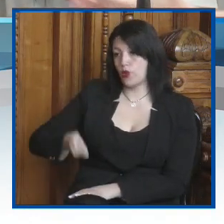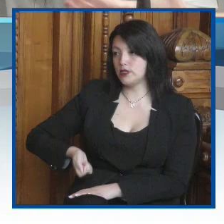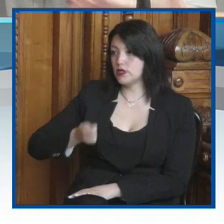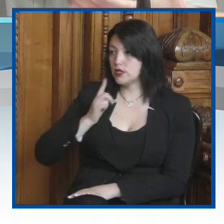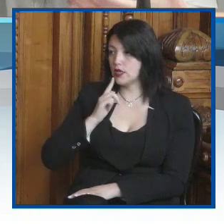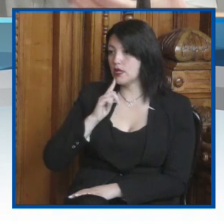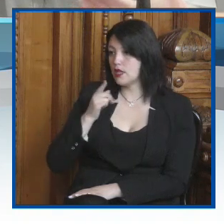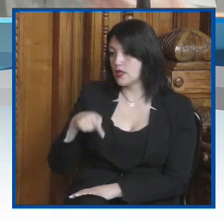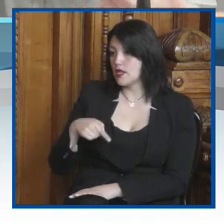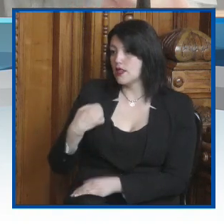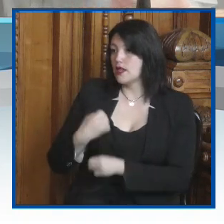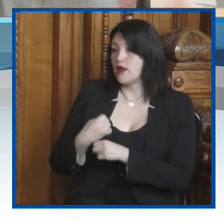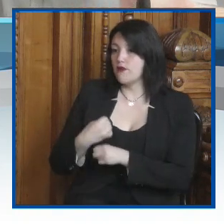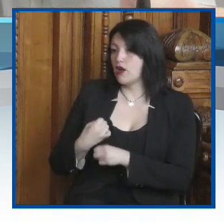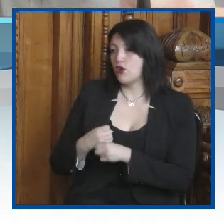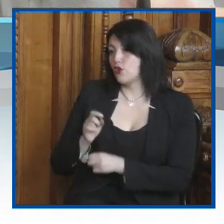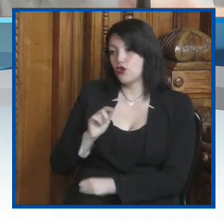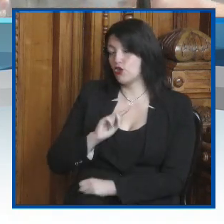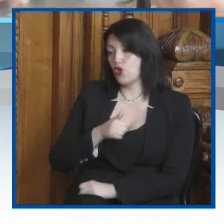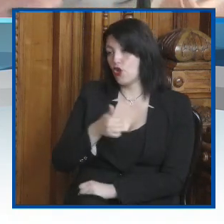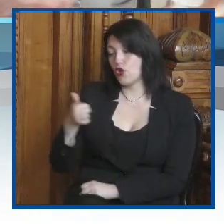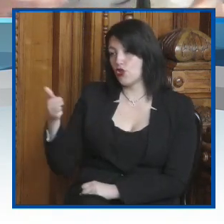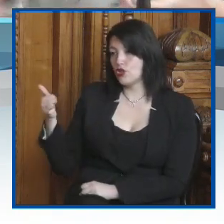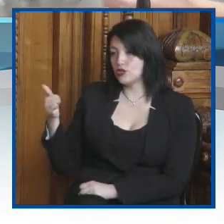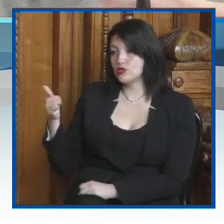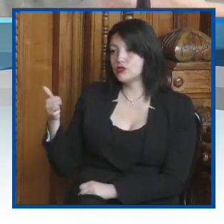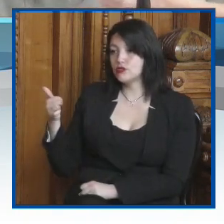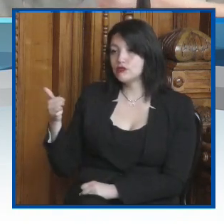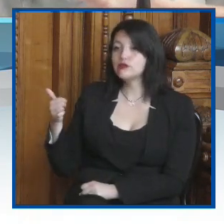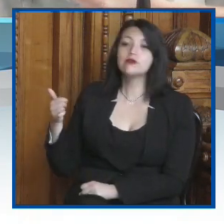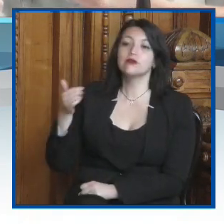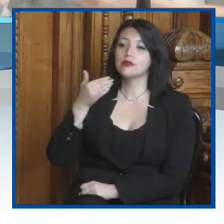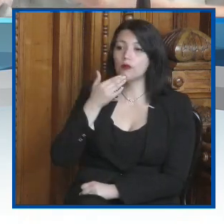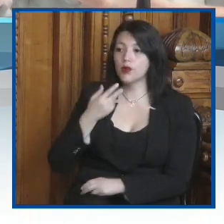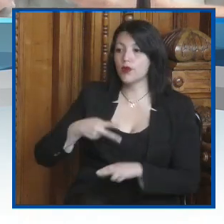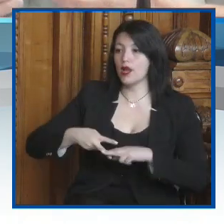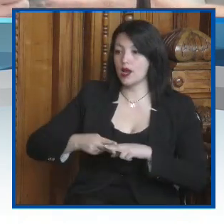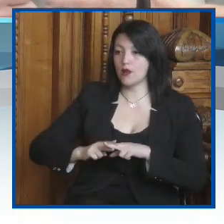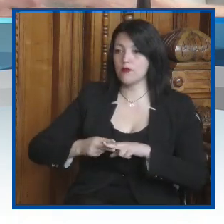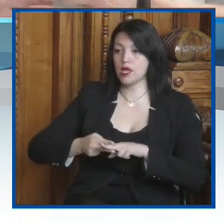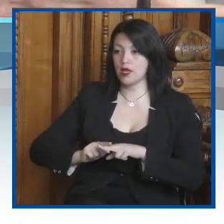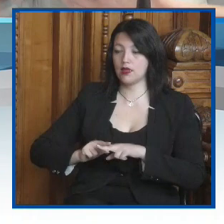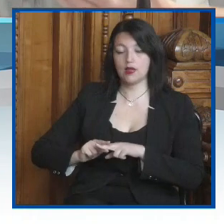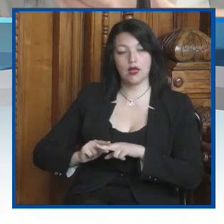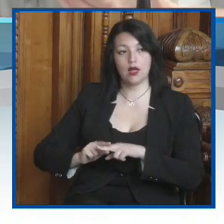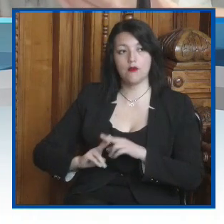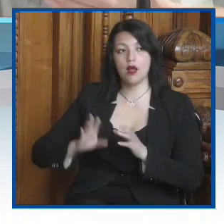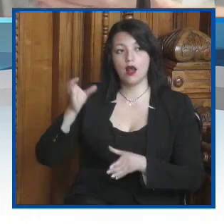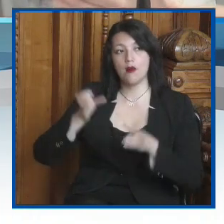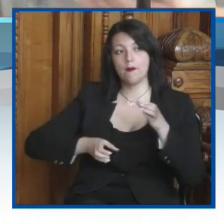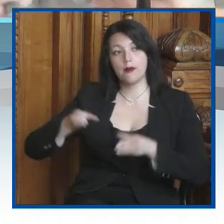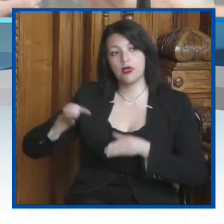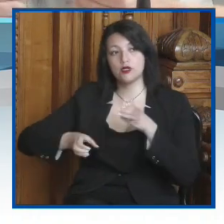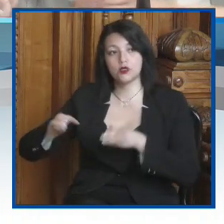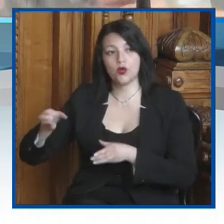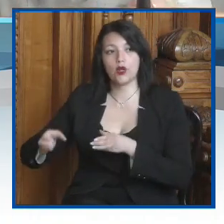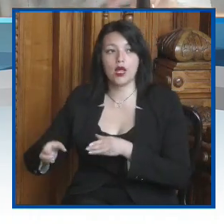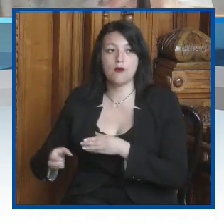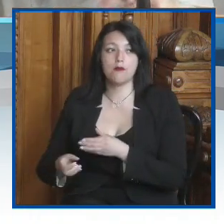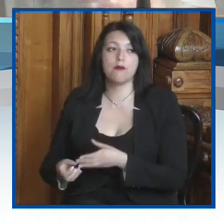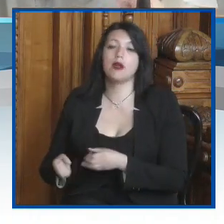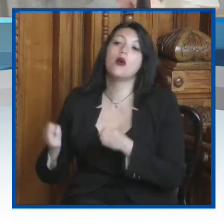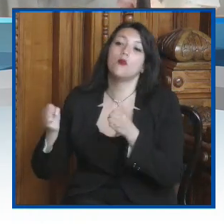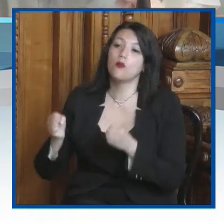que estamos haciendo nosotros. Entonces, el glosario también es una herramienta para las personas para poder ayudar